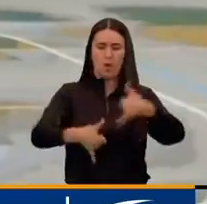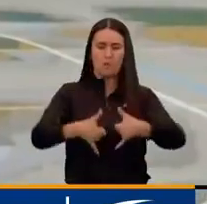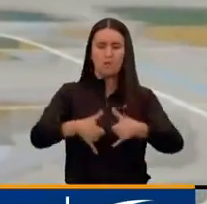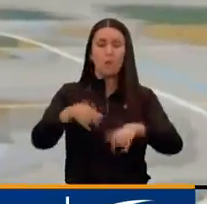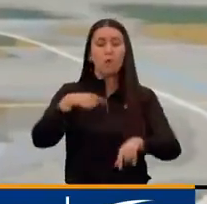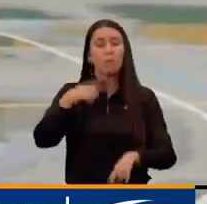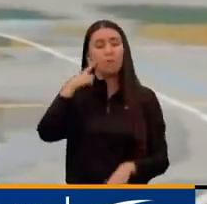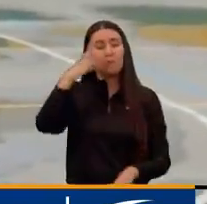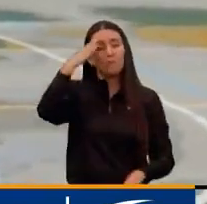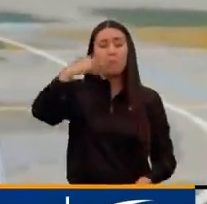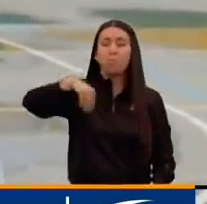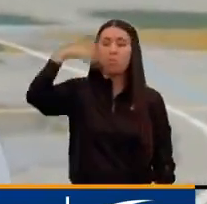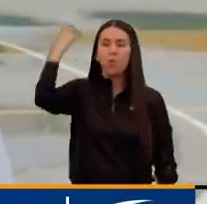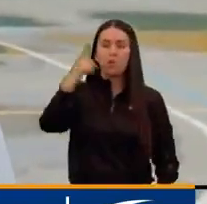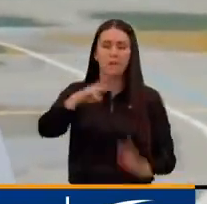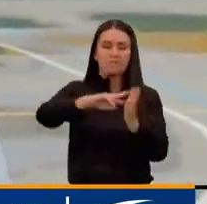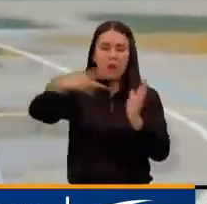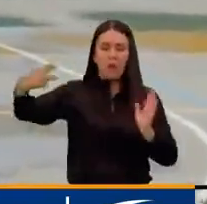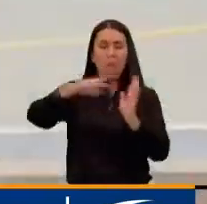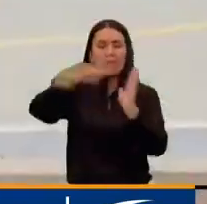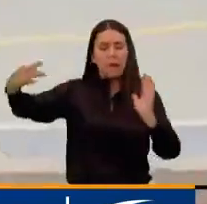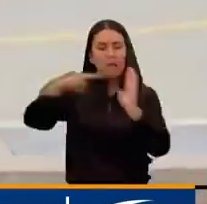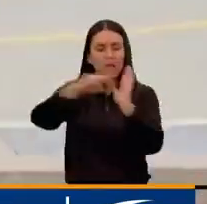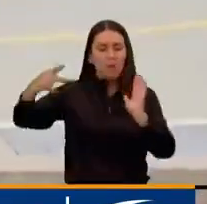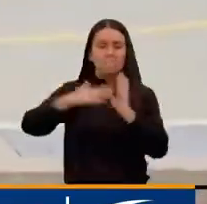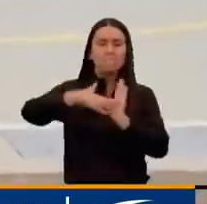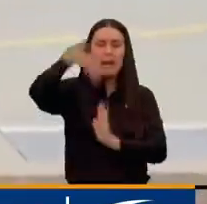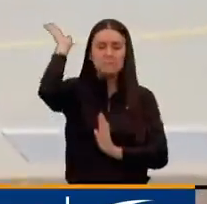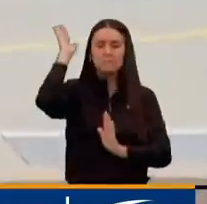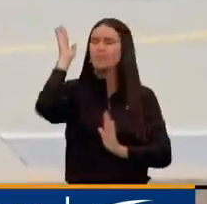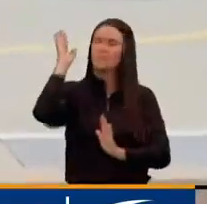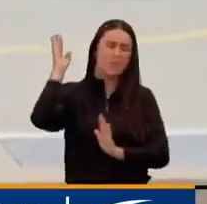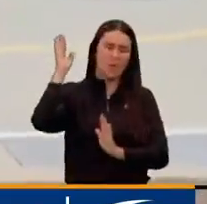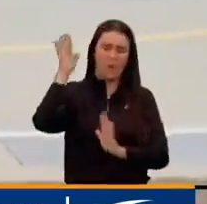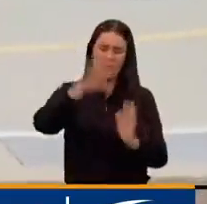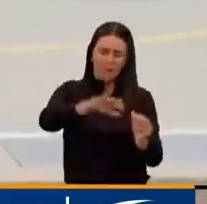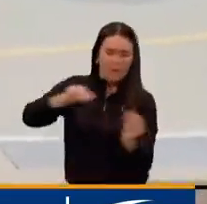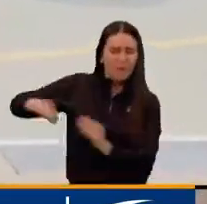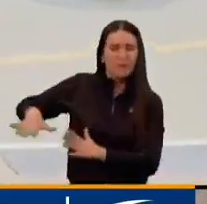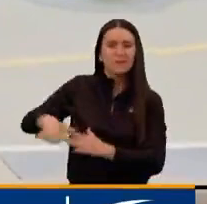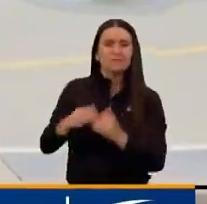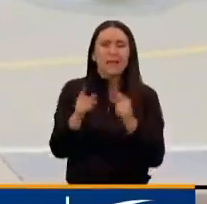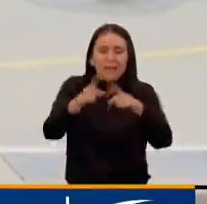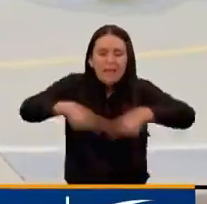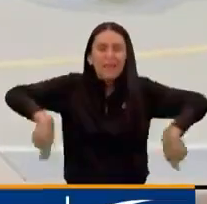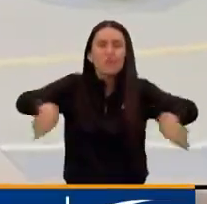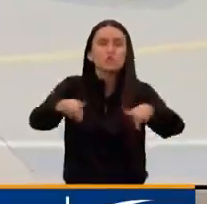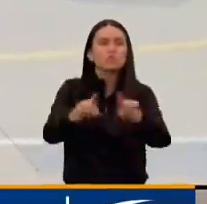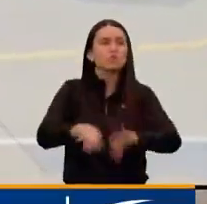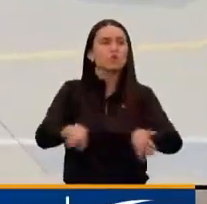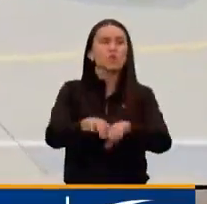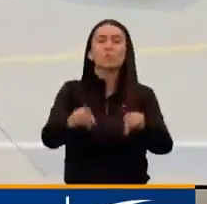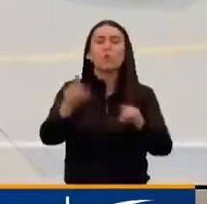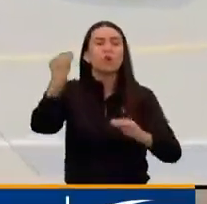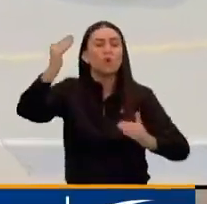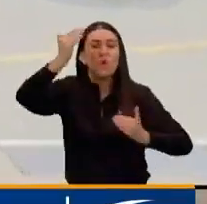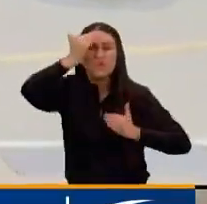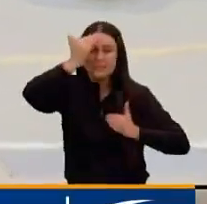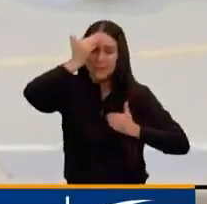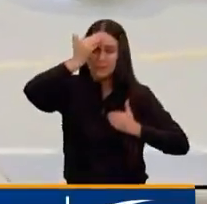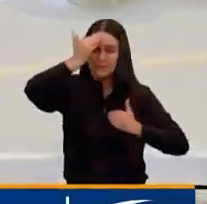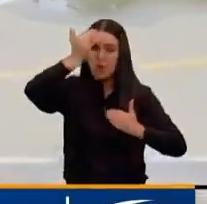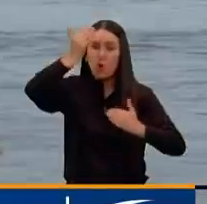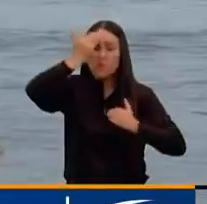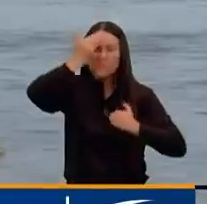perdido por la tecnología en nuestro medio. A que ellos creen conciencia de que tenemos que cuidar